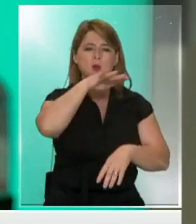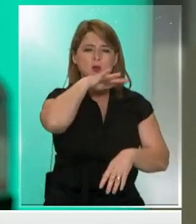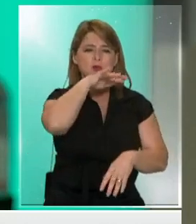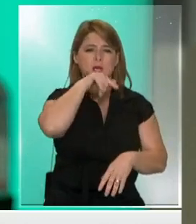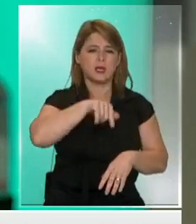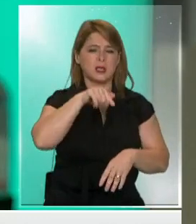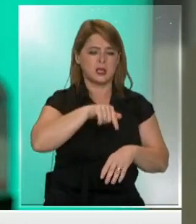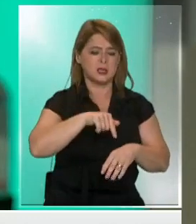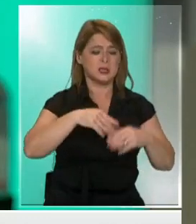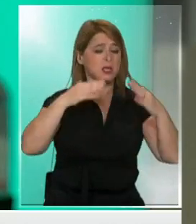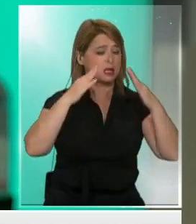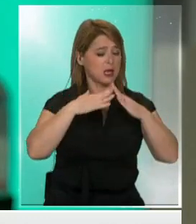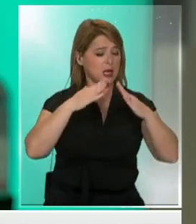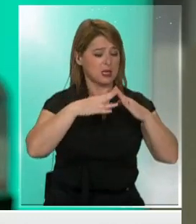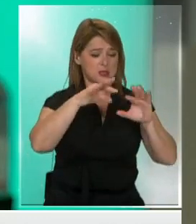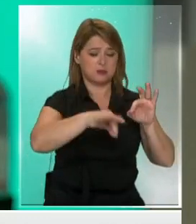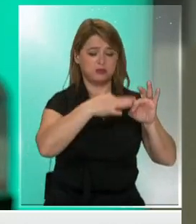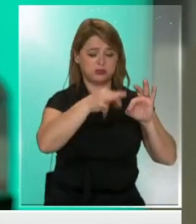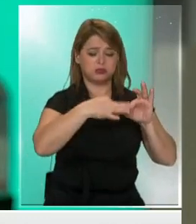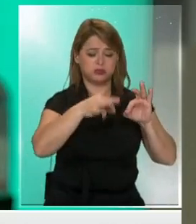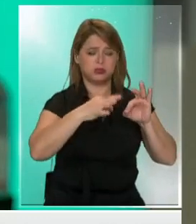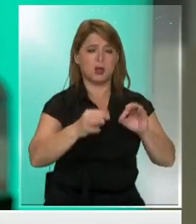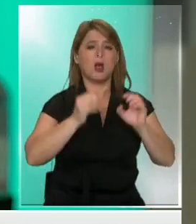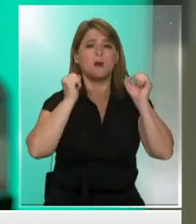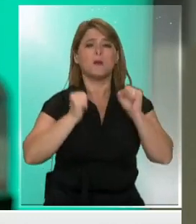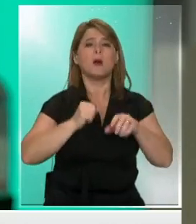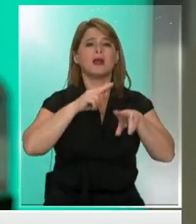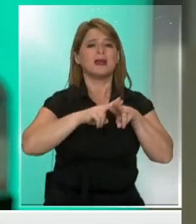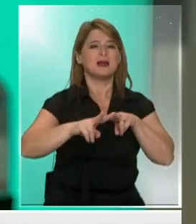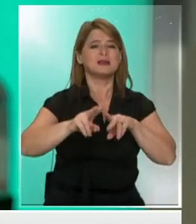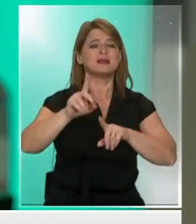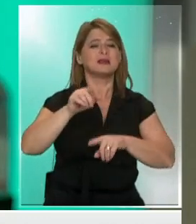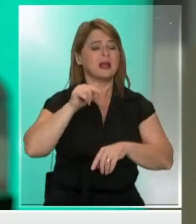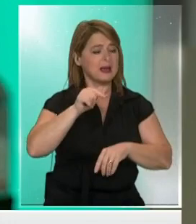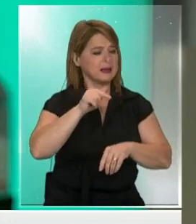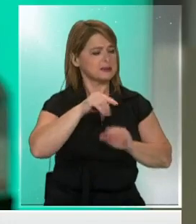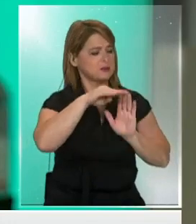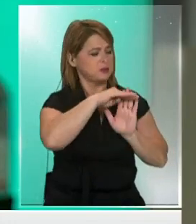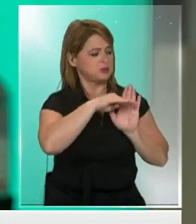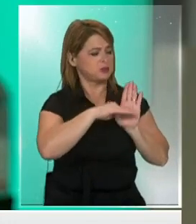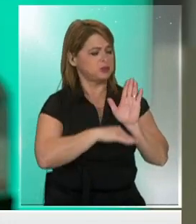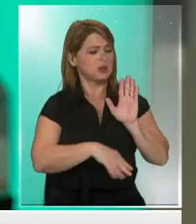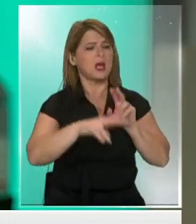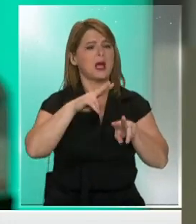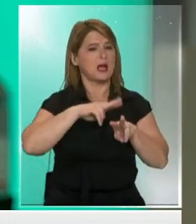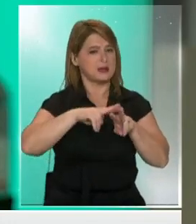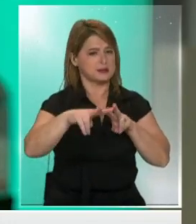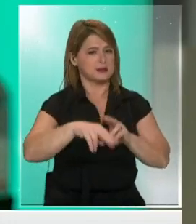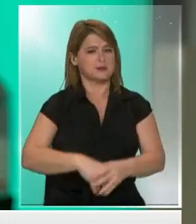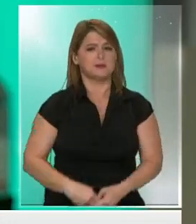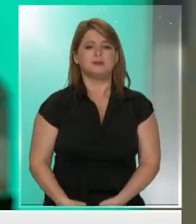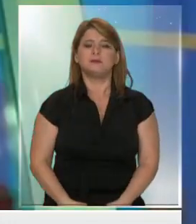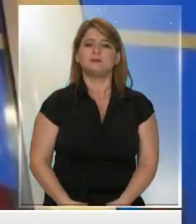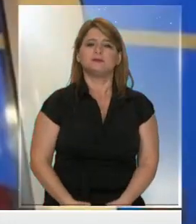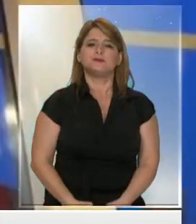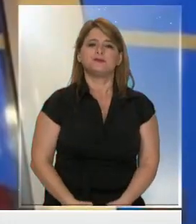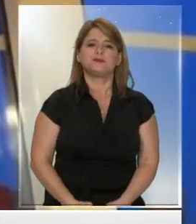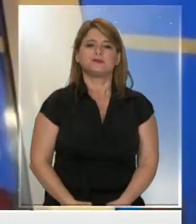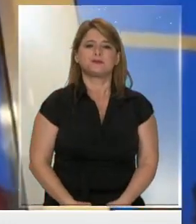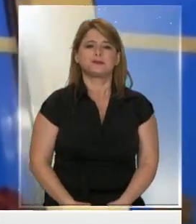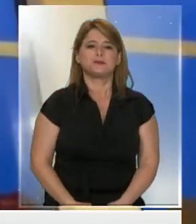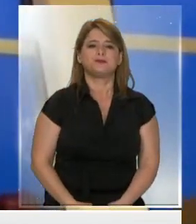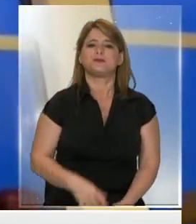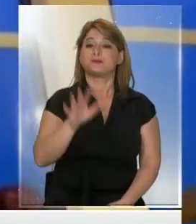La fabricación en casa es una muy buena solución, pero ojo, hay que seguir algunas recomendaciones básicas. Mire.